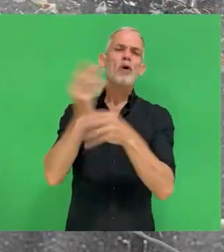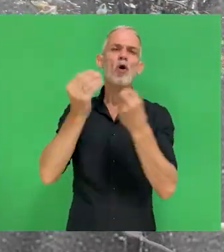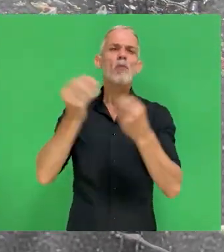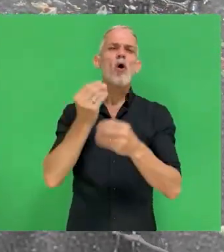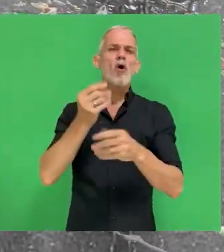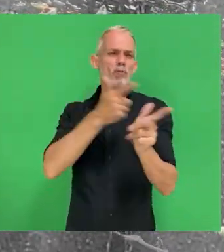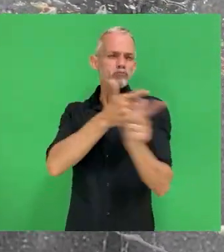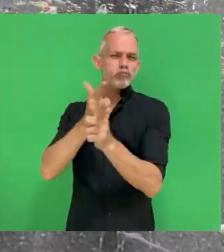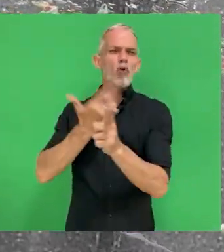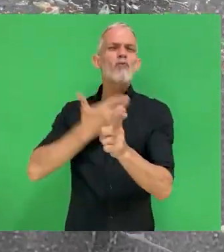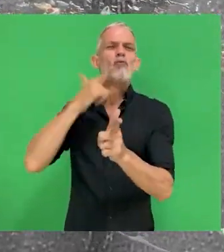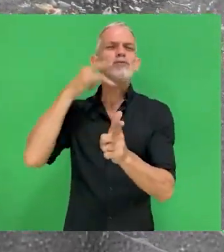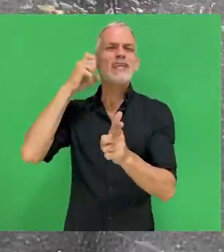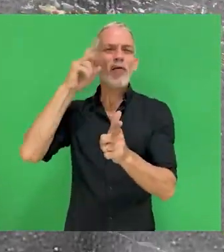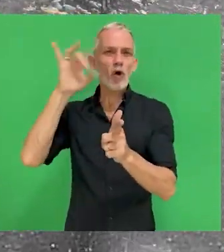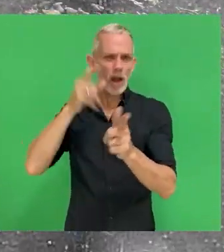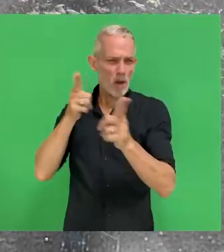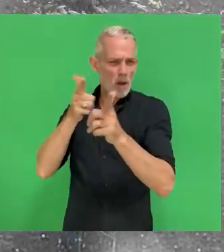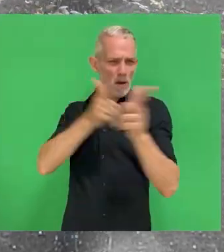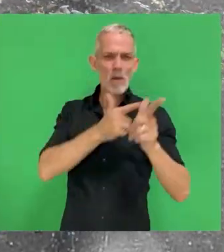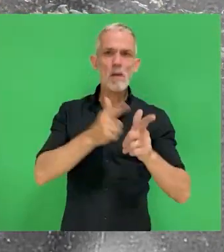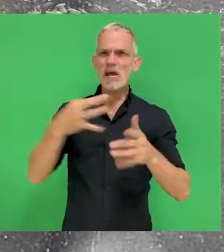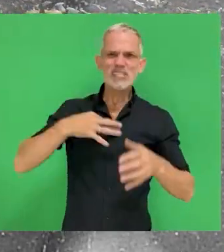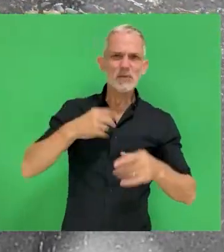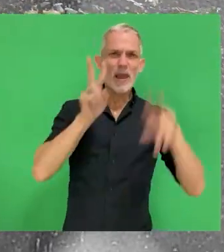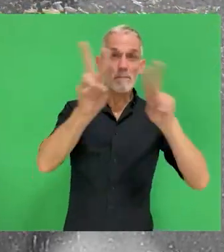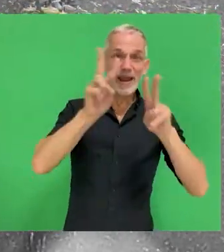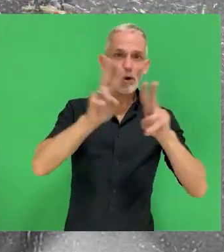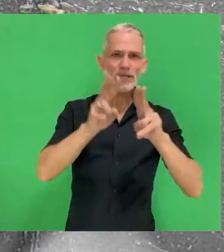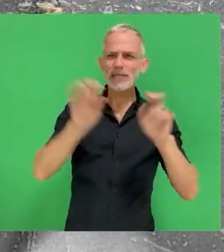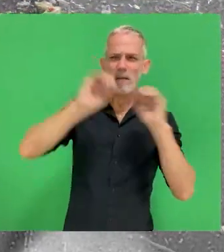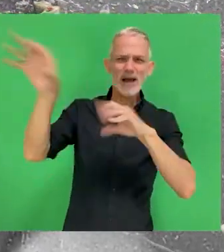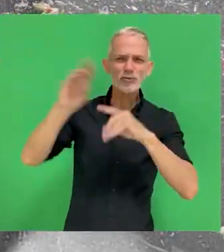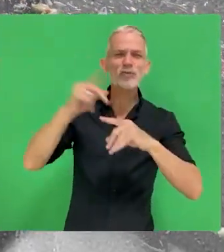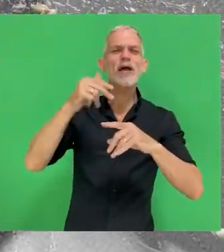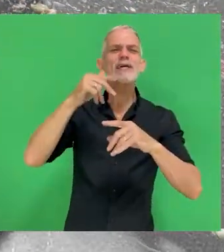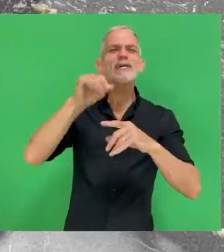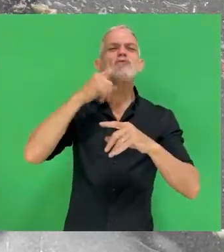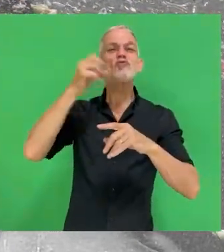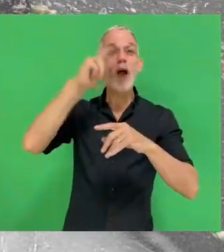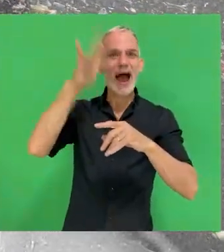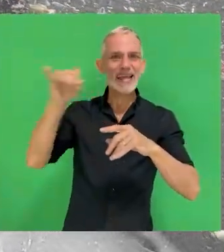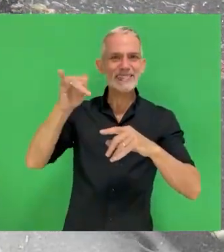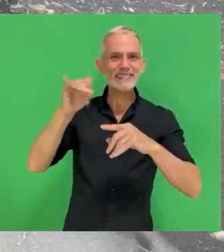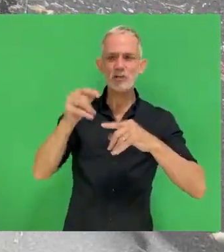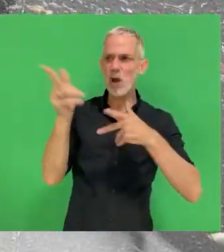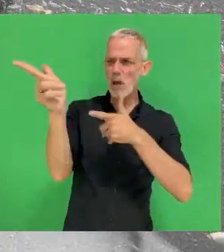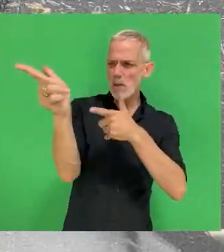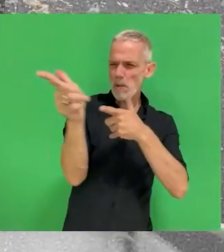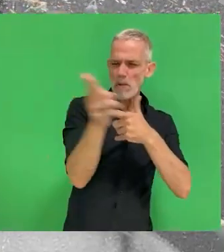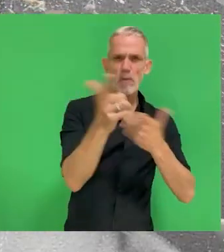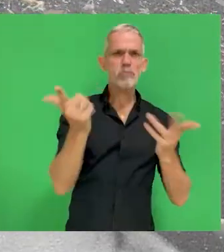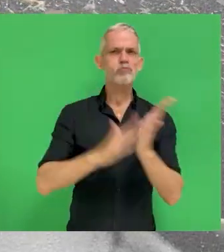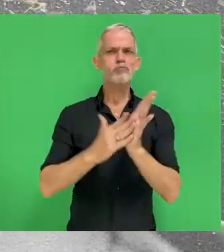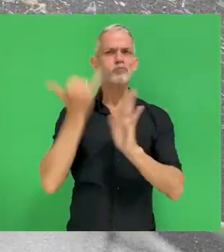la Fusiladora, tras los asesinatos de civiles peronistas en un basural de José León Suárez, ordenados, según pudo